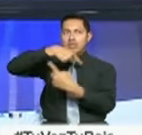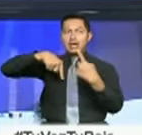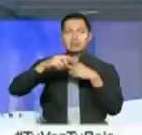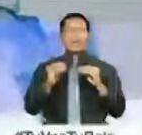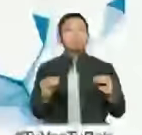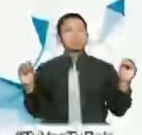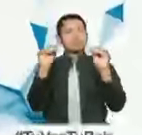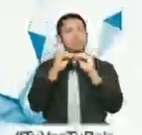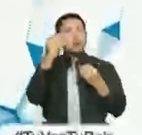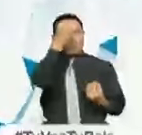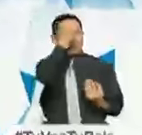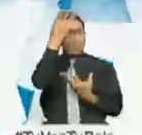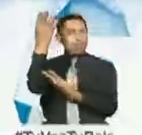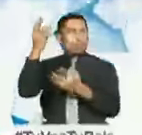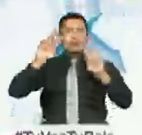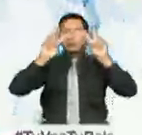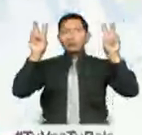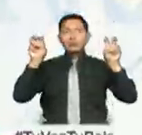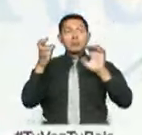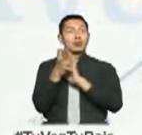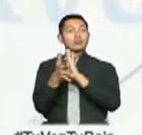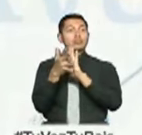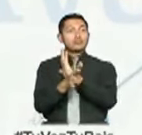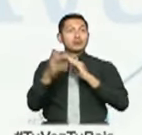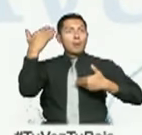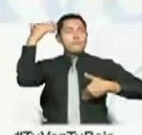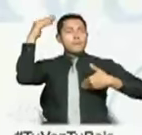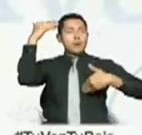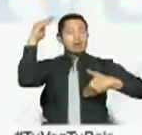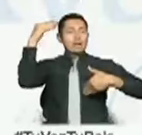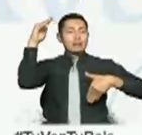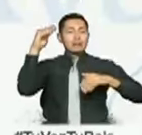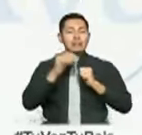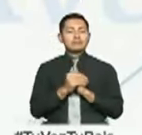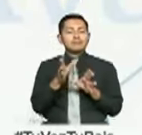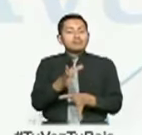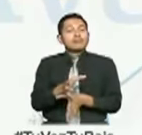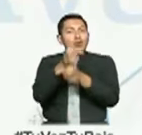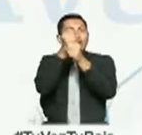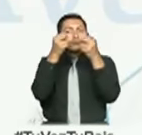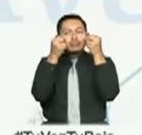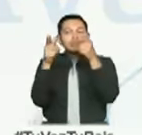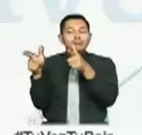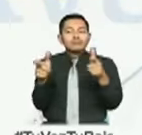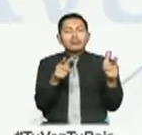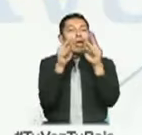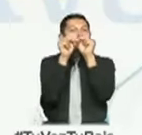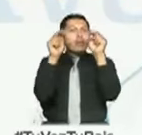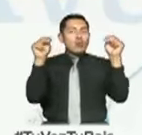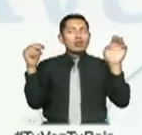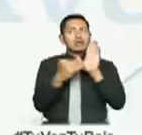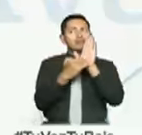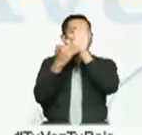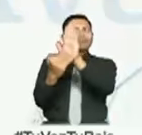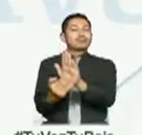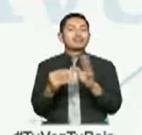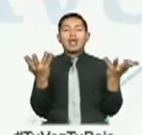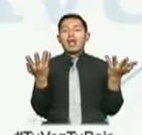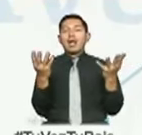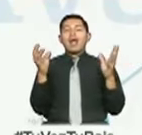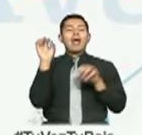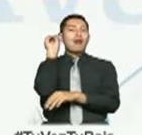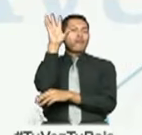pero cuando regresemos le contaremos las políticas de conservación que Ecuador expondrá en la conferencia